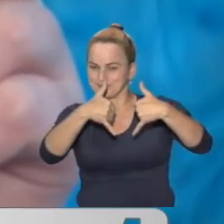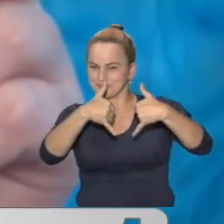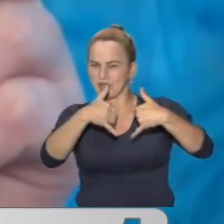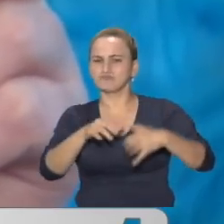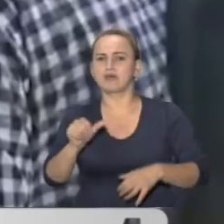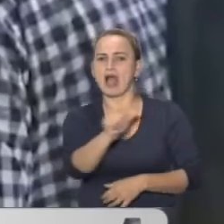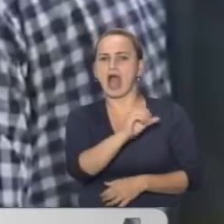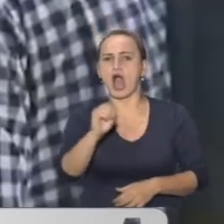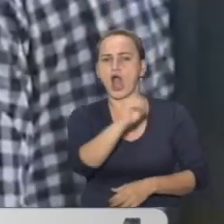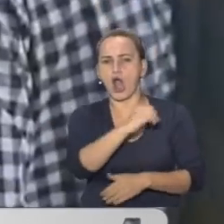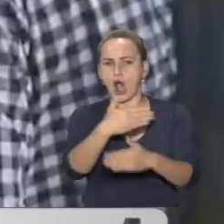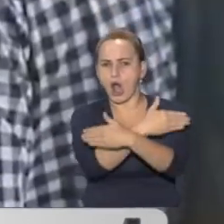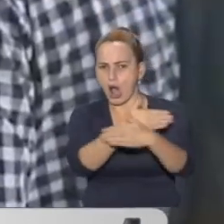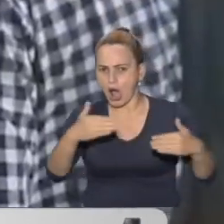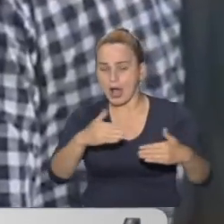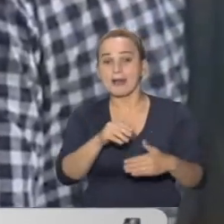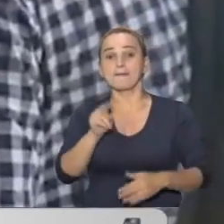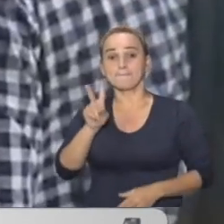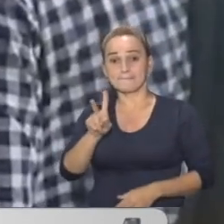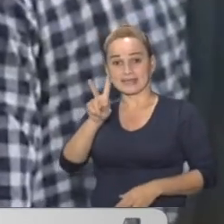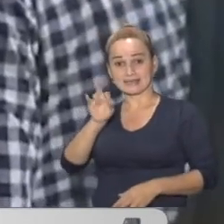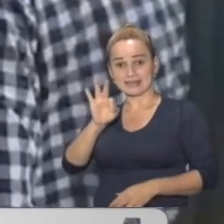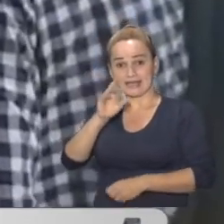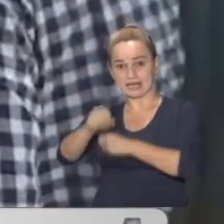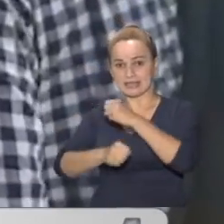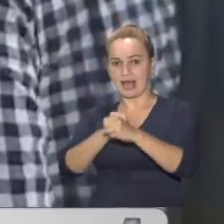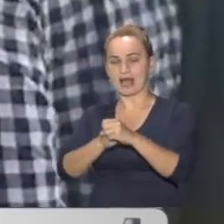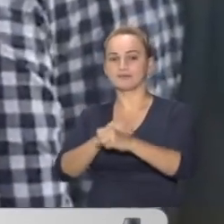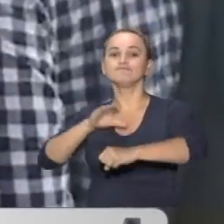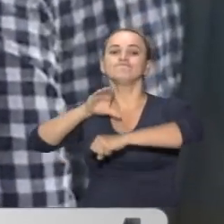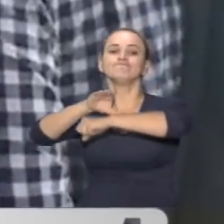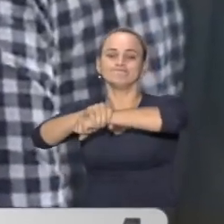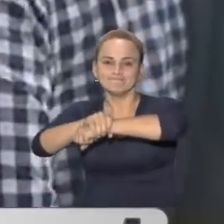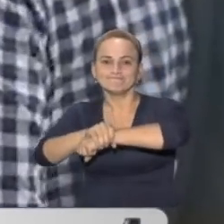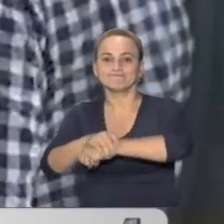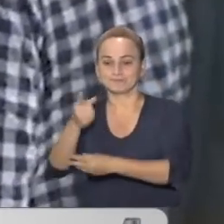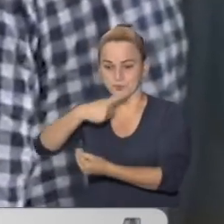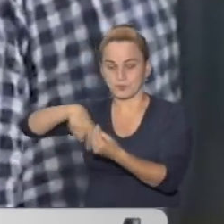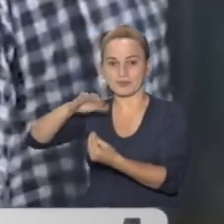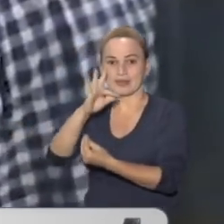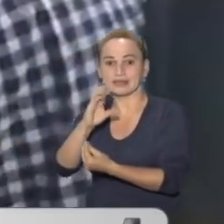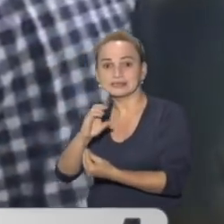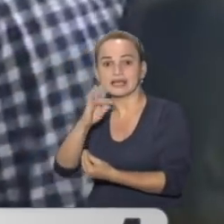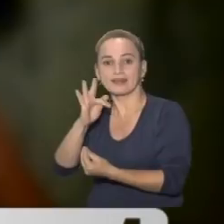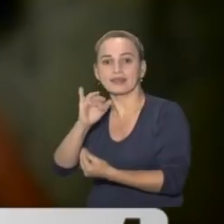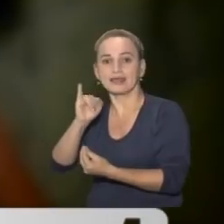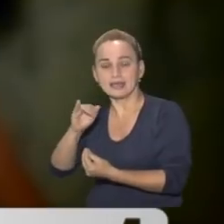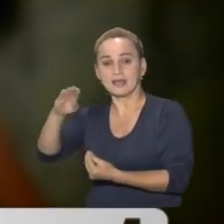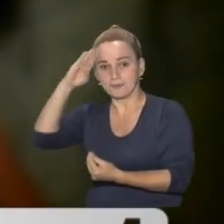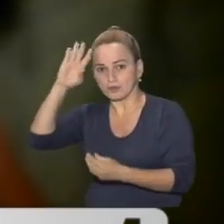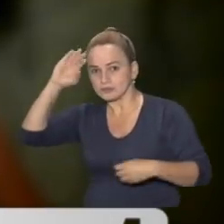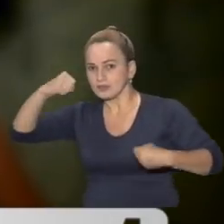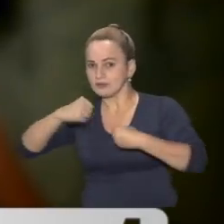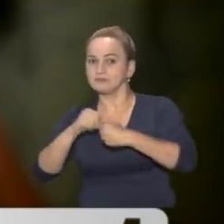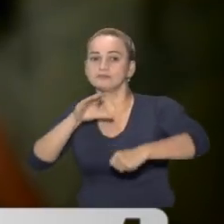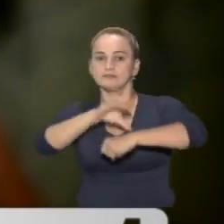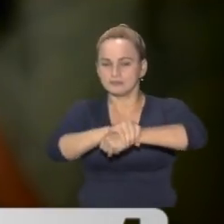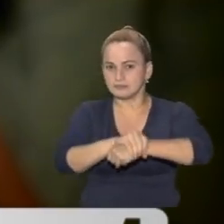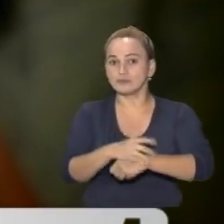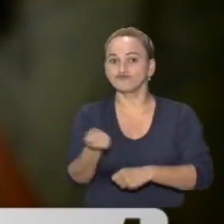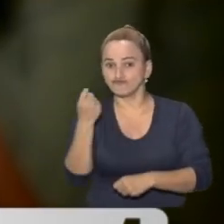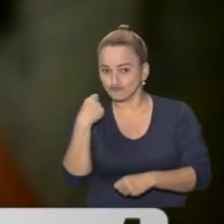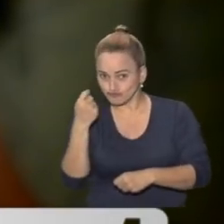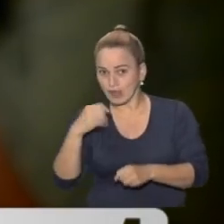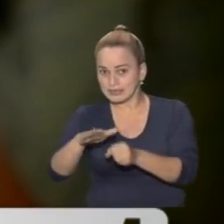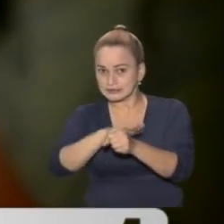varios menores. El sujeto de 23 años de edad fue capturado por hombres del CTI y de la policía. Estaría implicado en el caso más